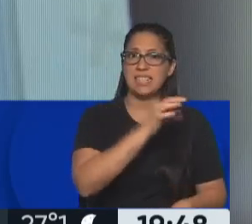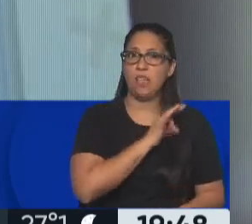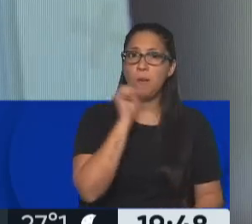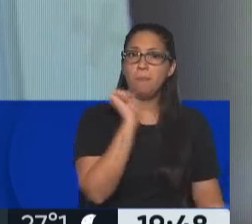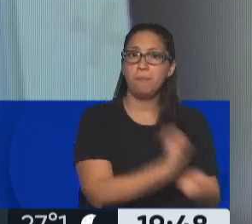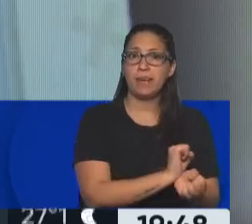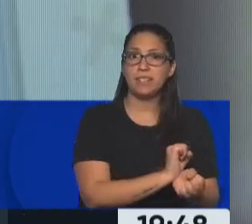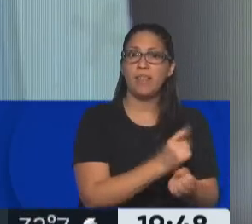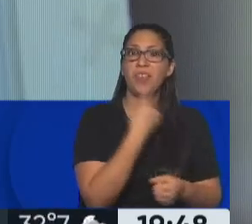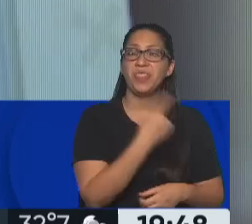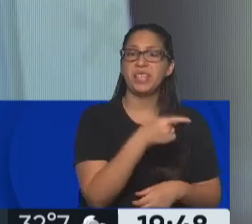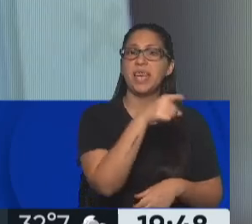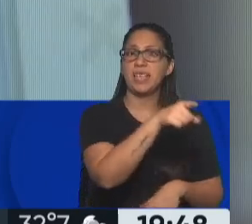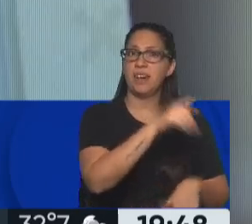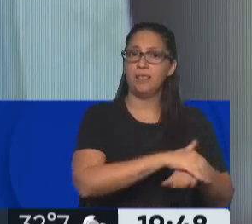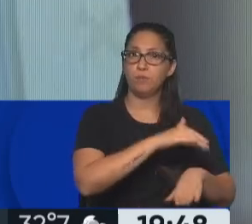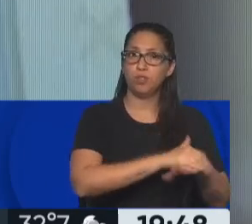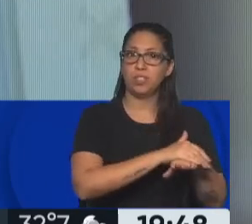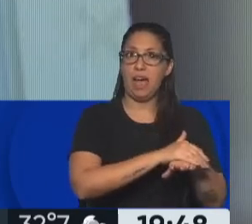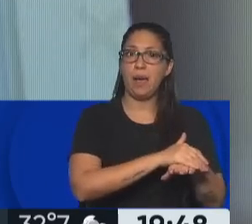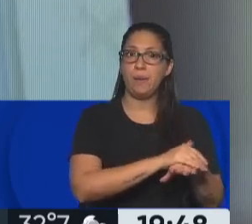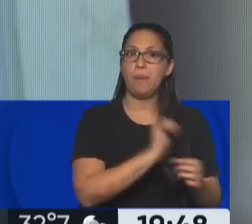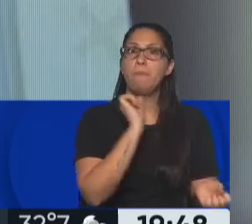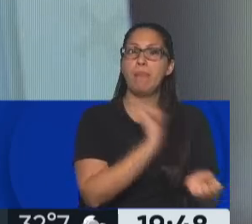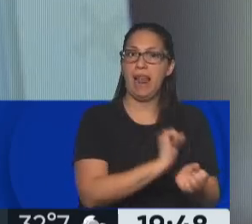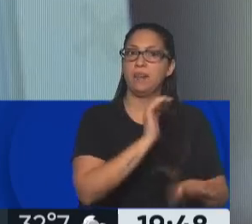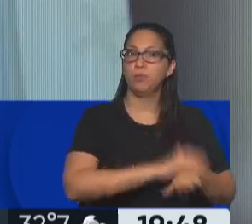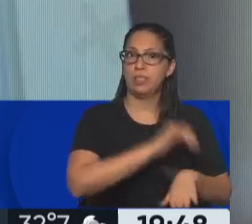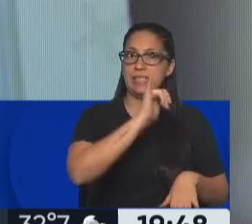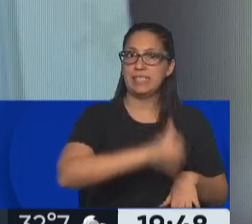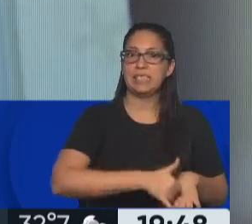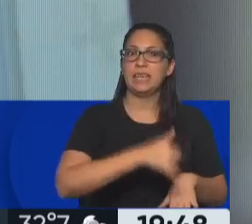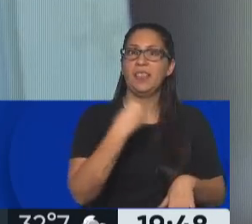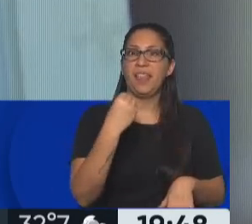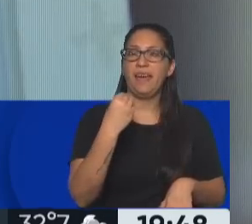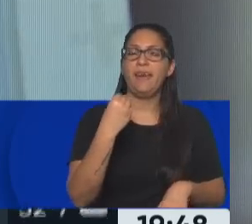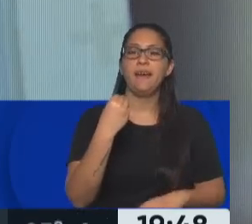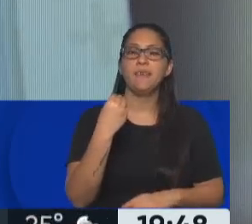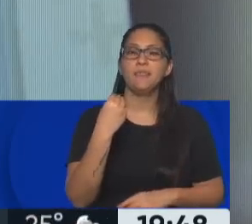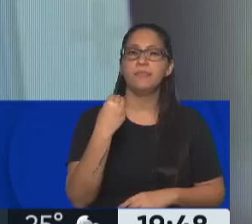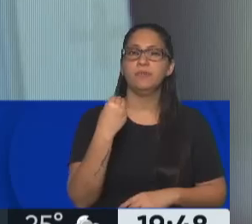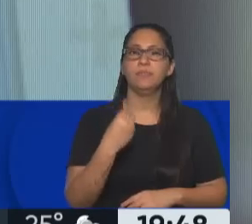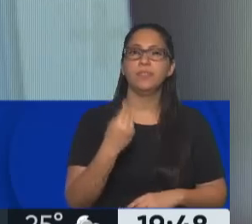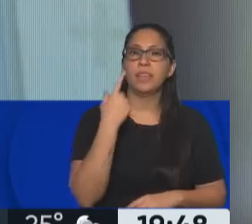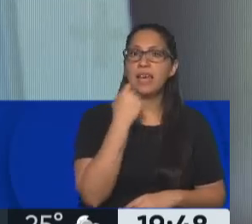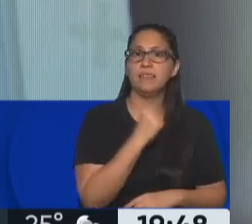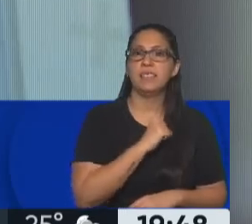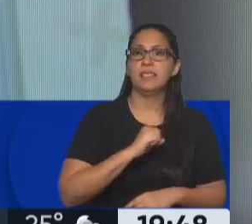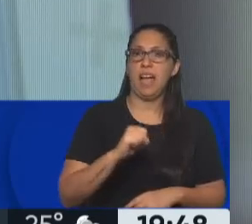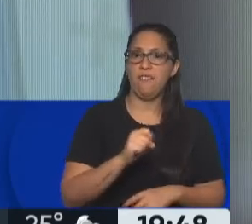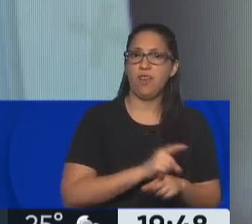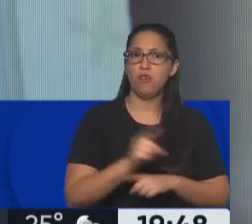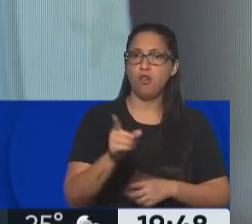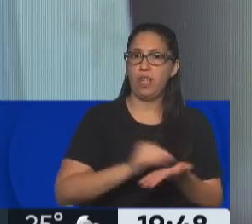por considerarla autora penalmente responsable del delito de fraudulento contra